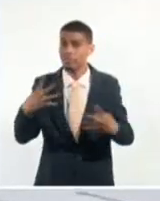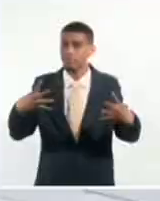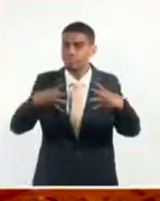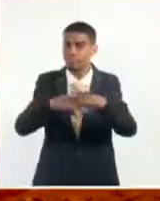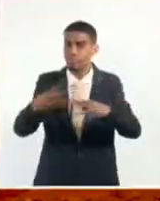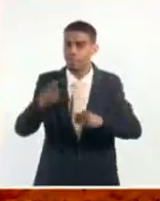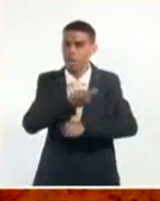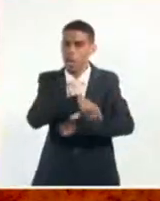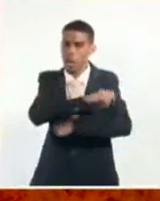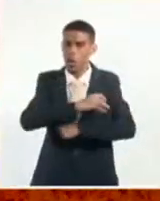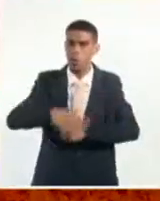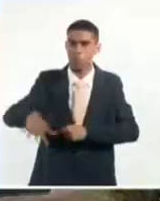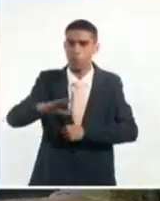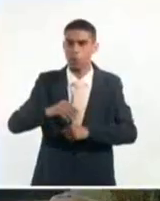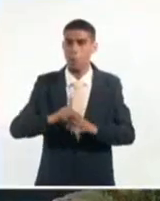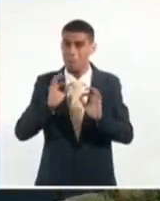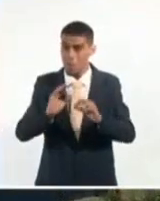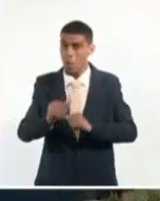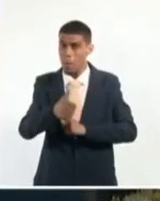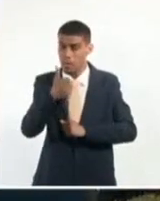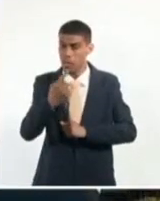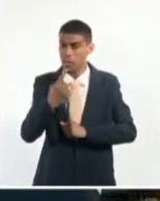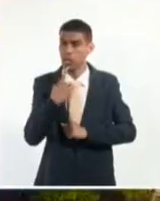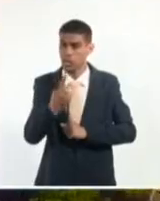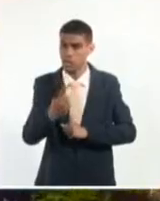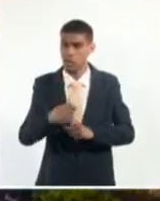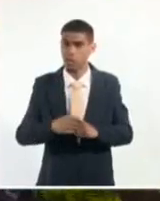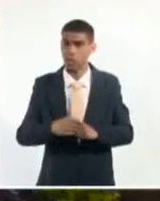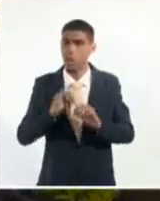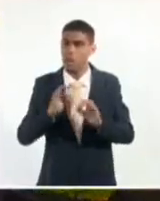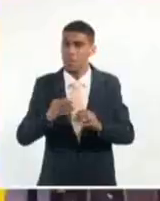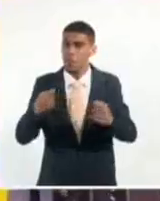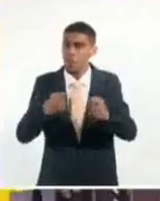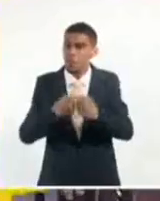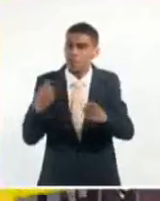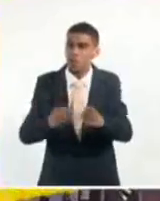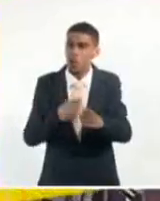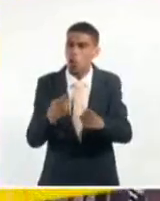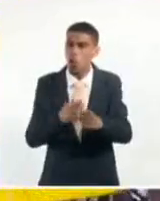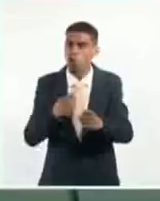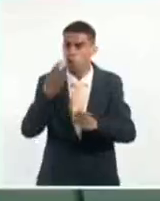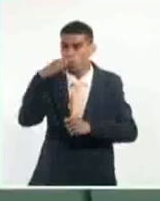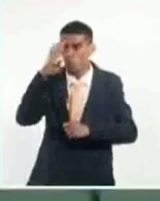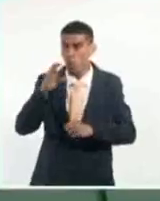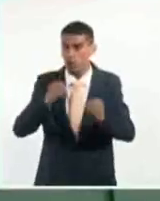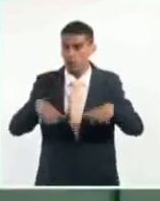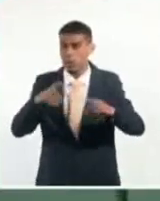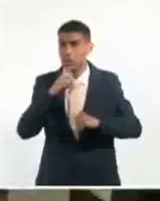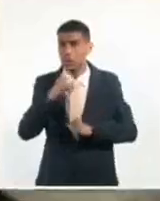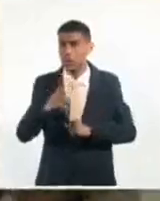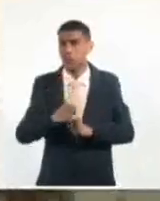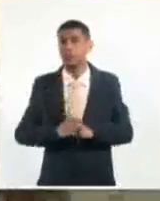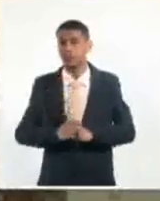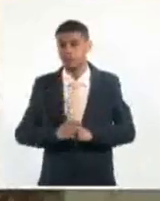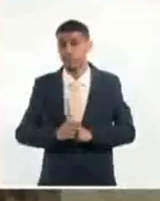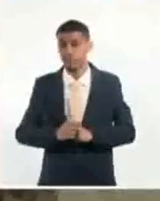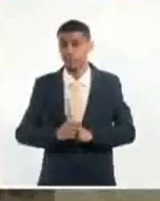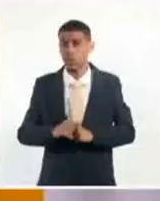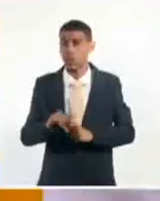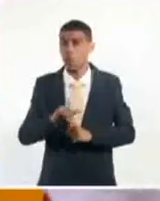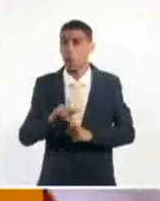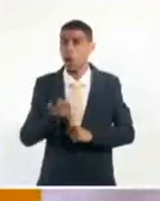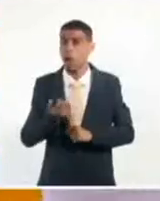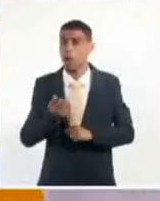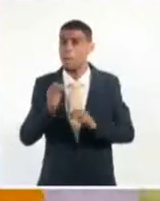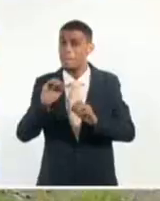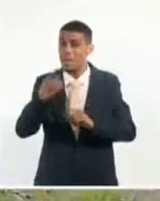los ciudadanos. El propio mandatario puntualizó que la batalla económica en la que Cuba está inmersa requiere, de manera inaplazable, que desde